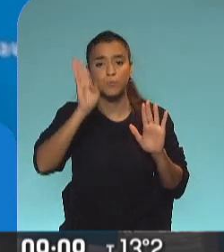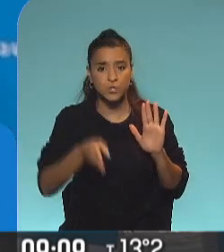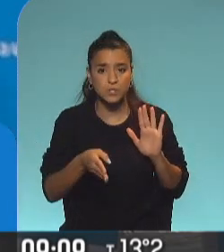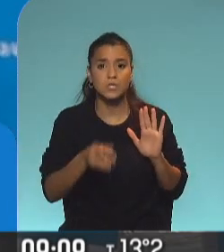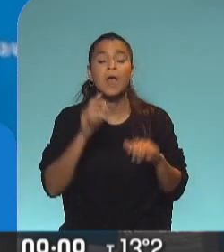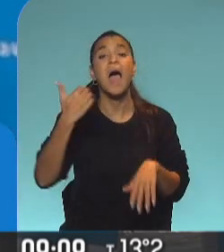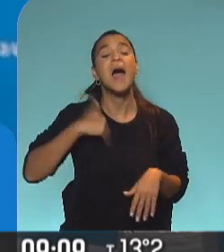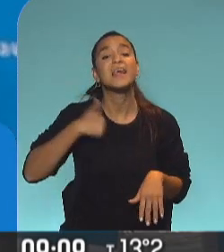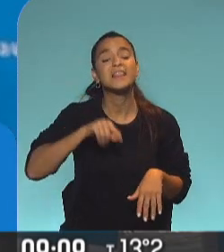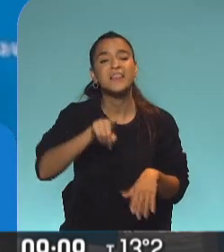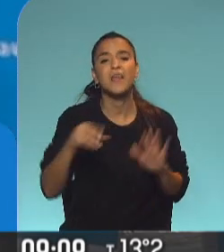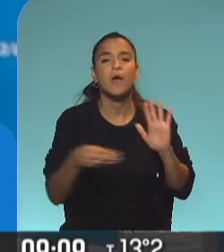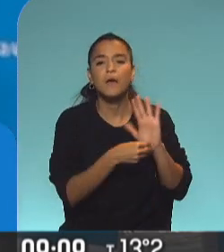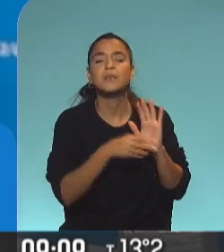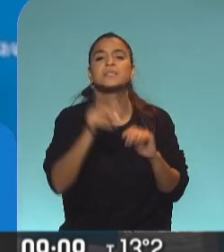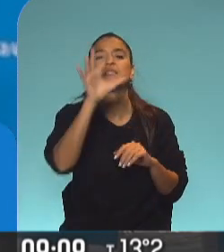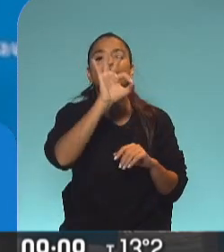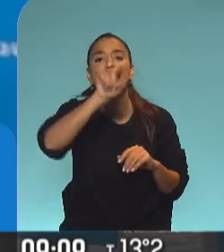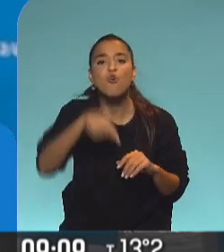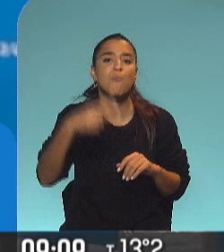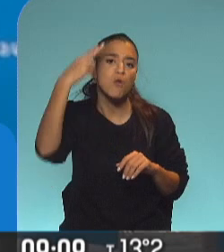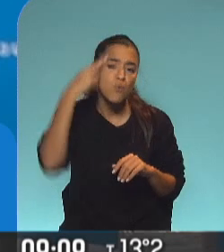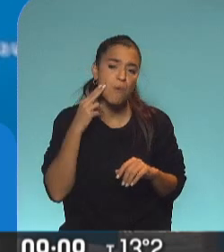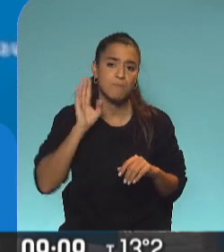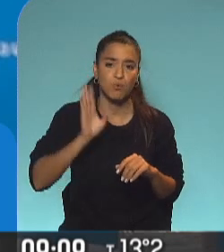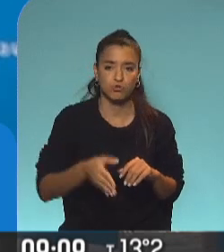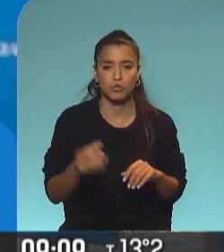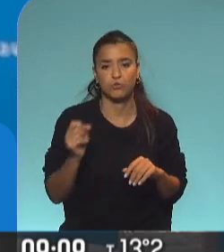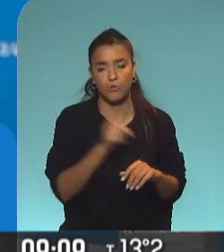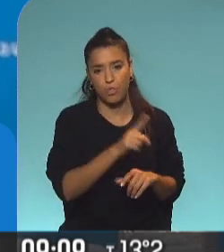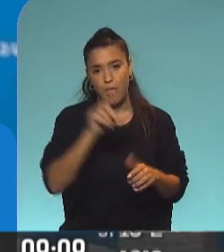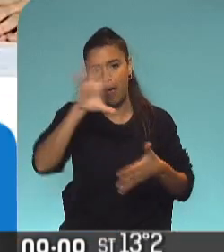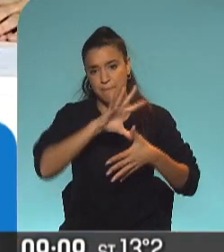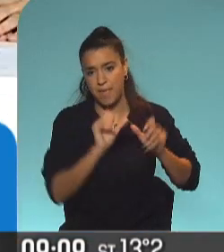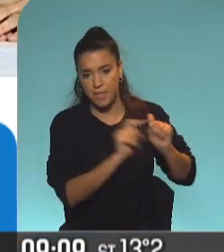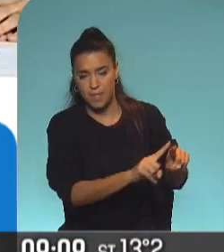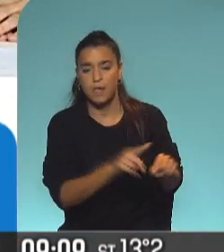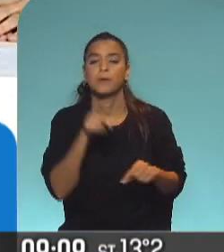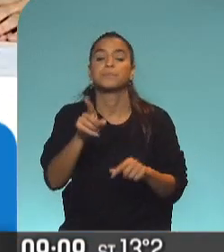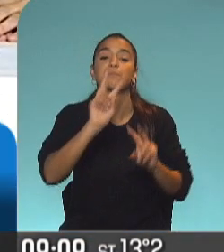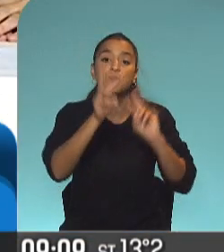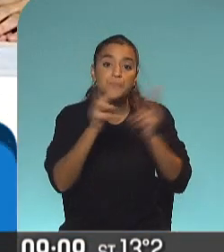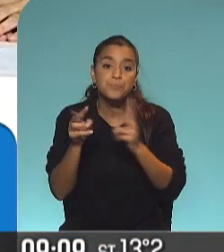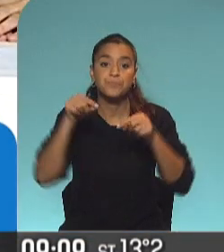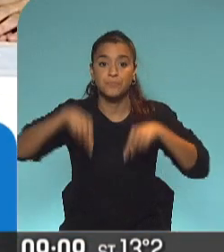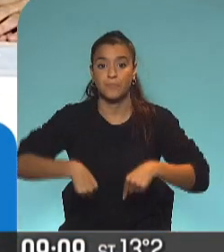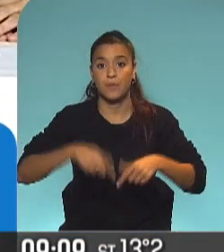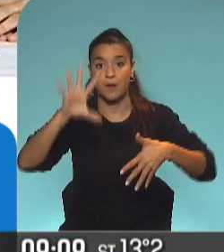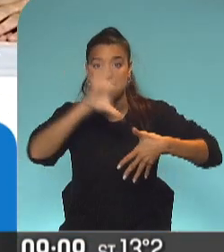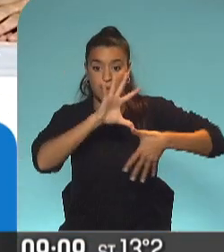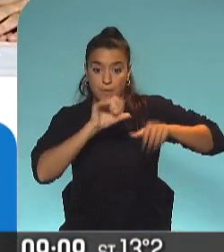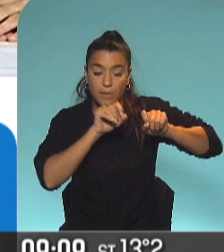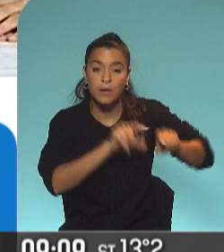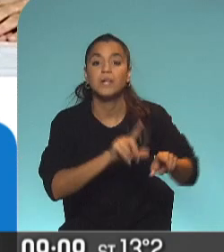24,4% y Argentina representa el 0,9% de los casos americanos. La tasa de letalidad en nuestro